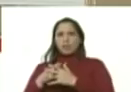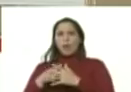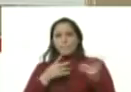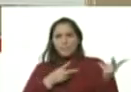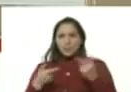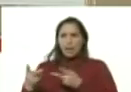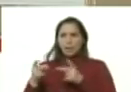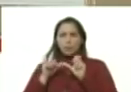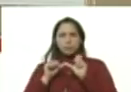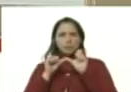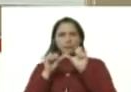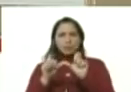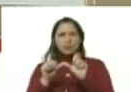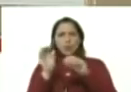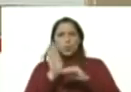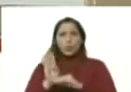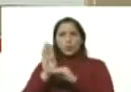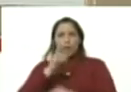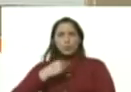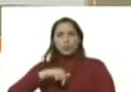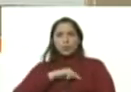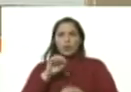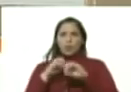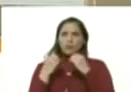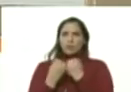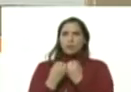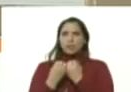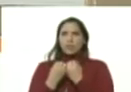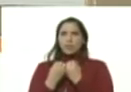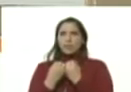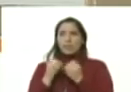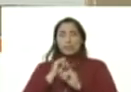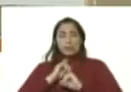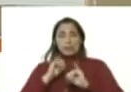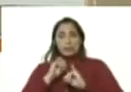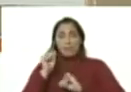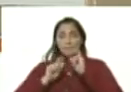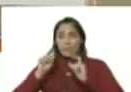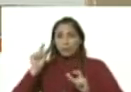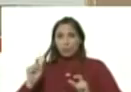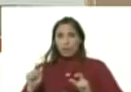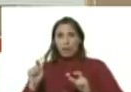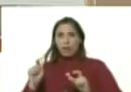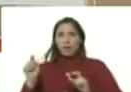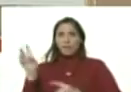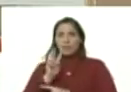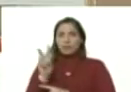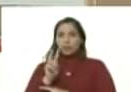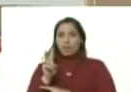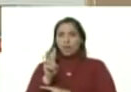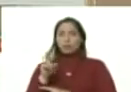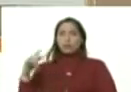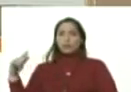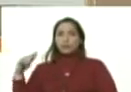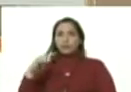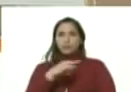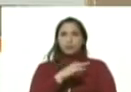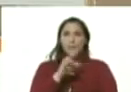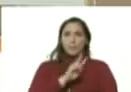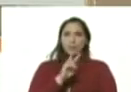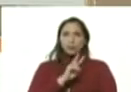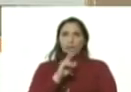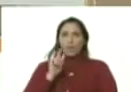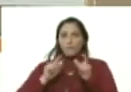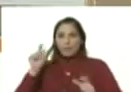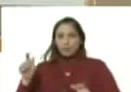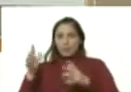resguardando nuestras instalaciones, una vez ya que el personal venezolano se había regresado a Venezuela y el personal de